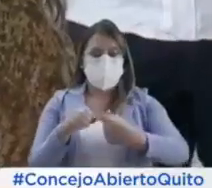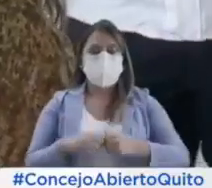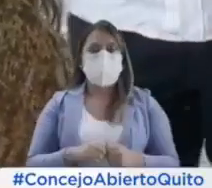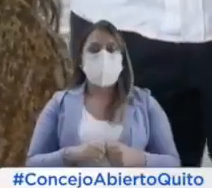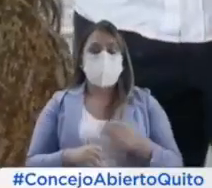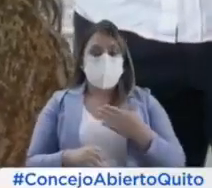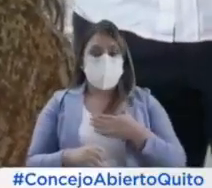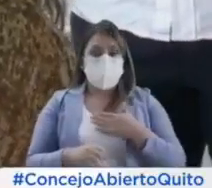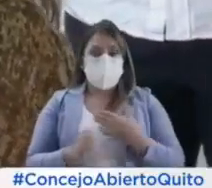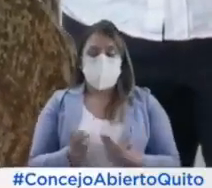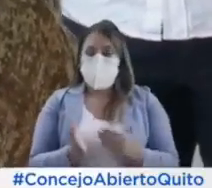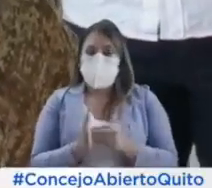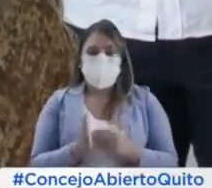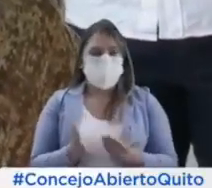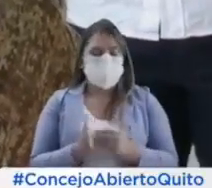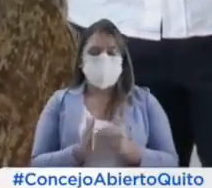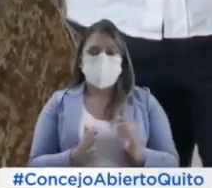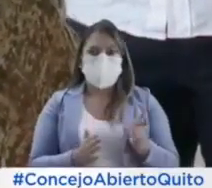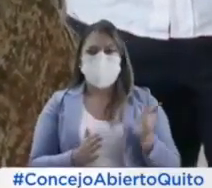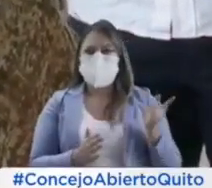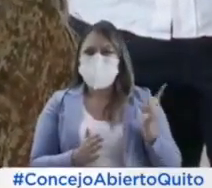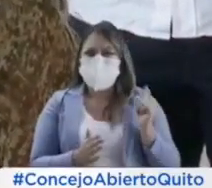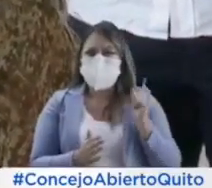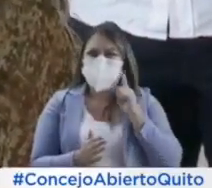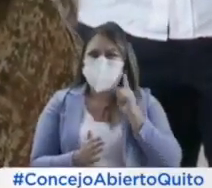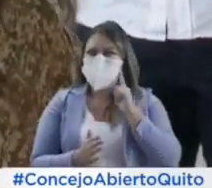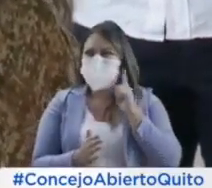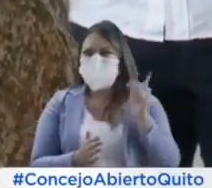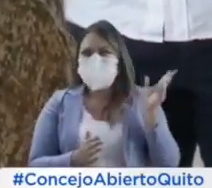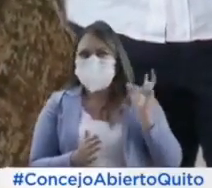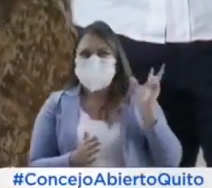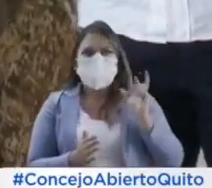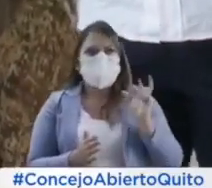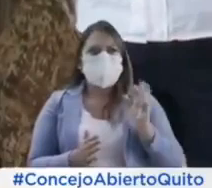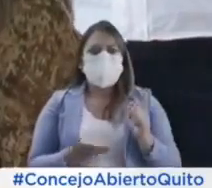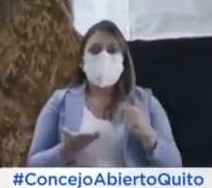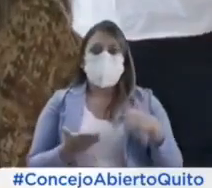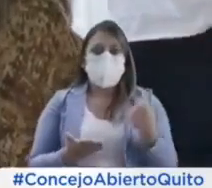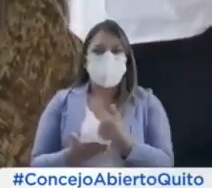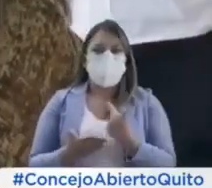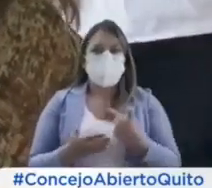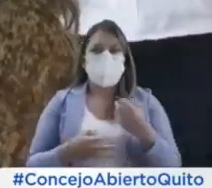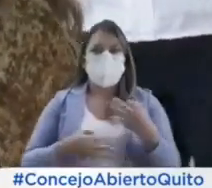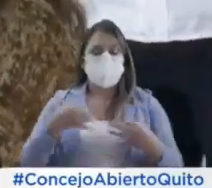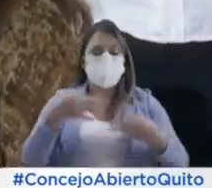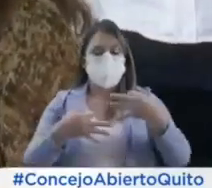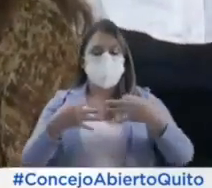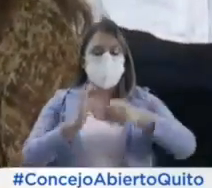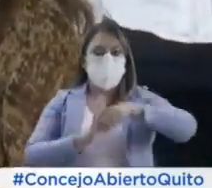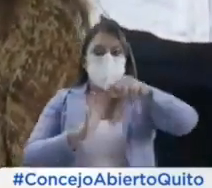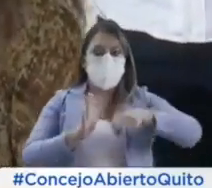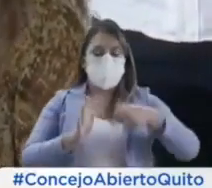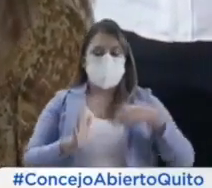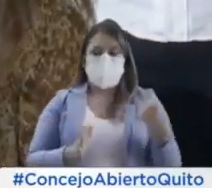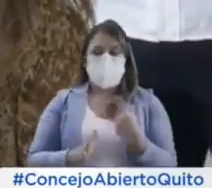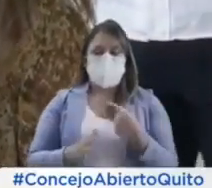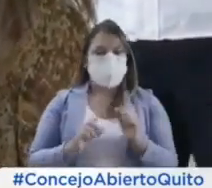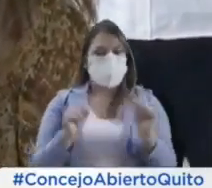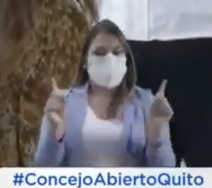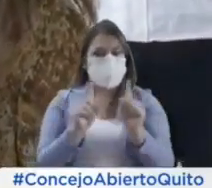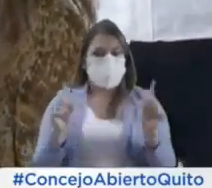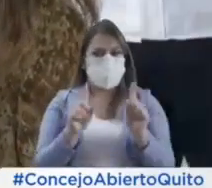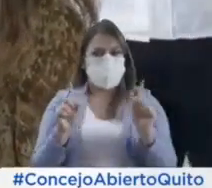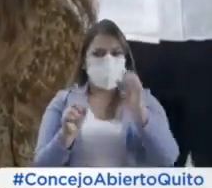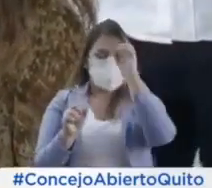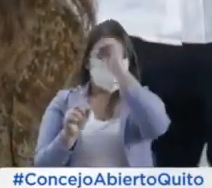Yo numerosas veces he escuchado que no somos fiscales ni jueces para emitir